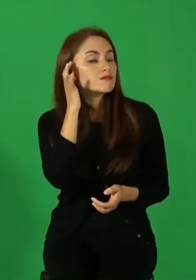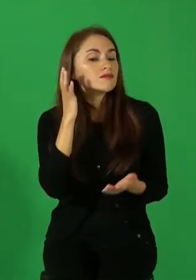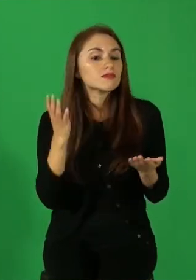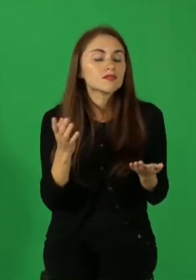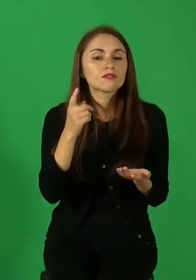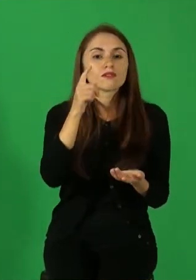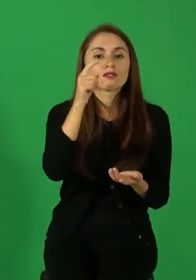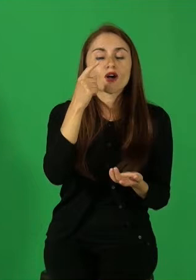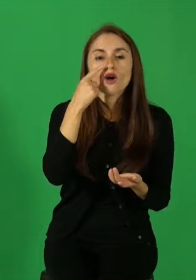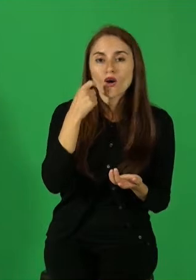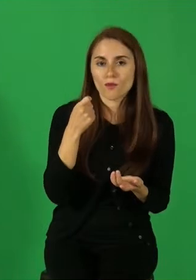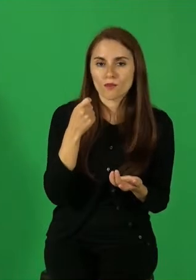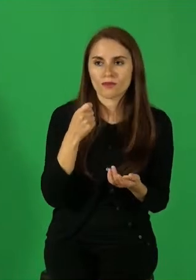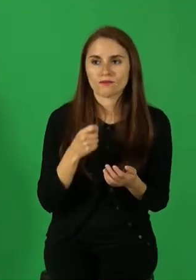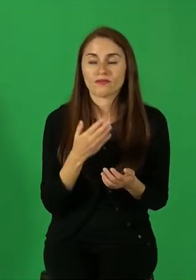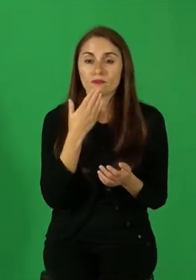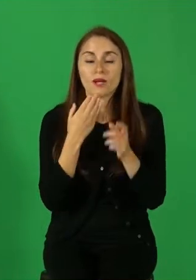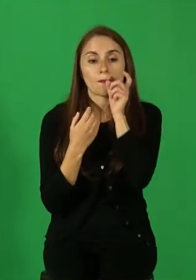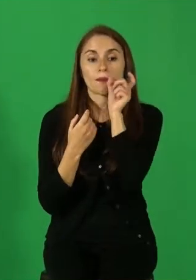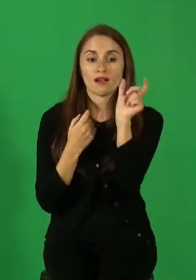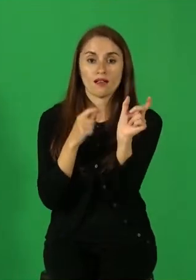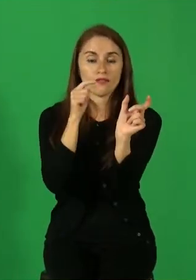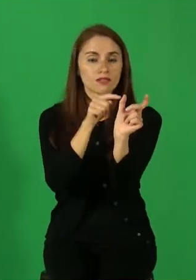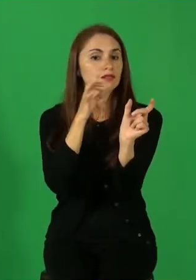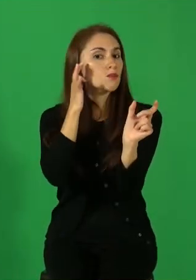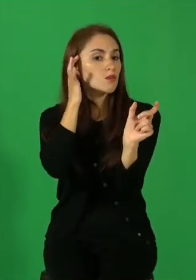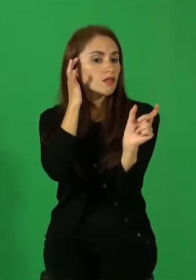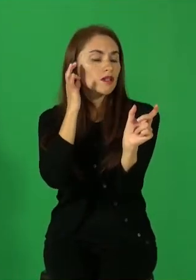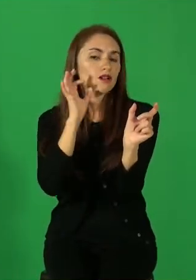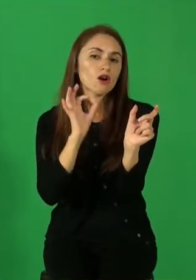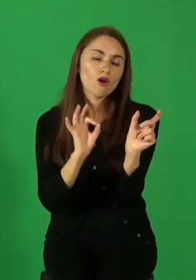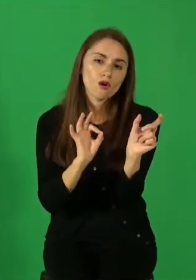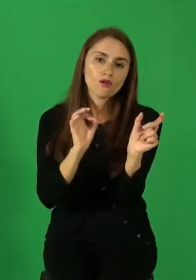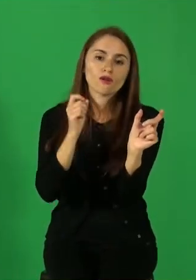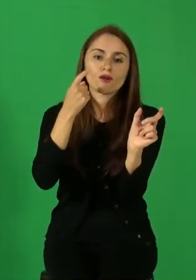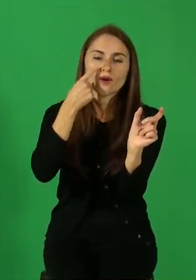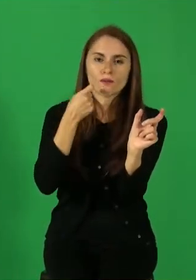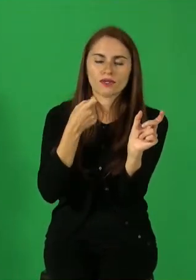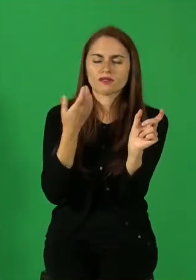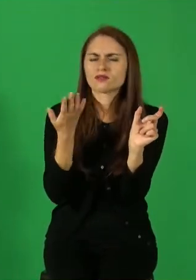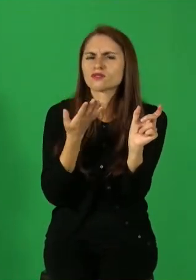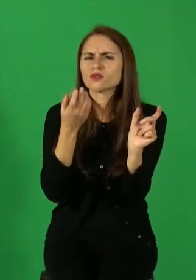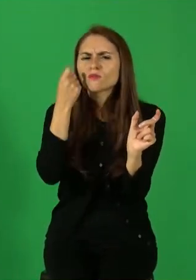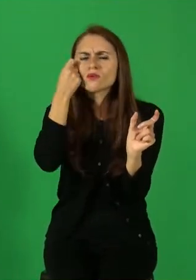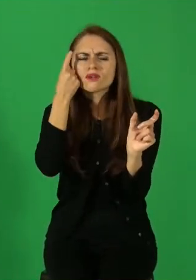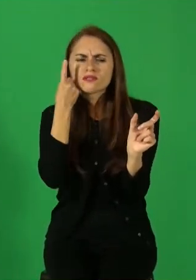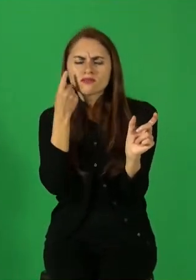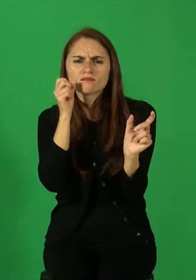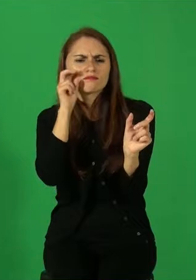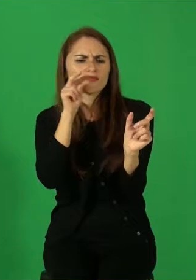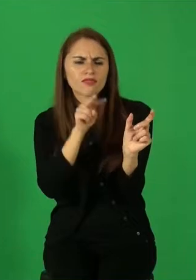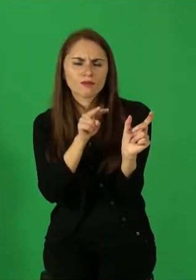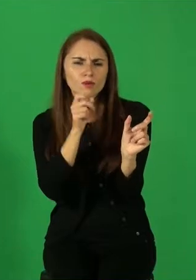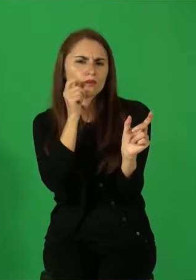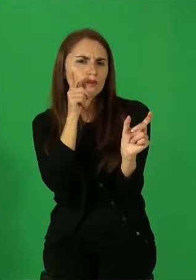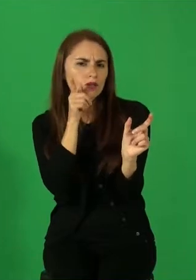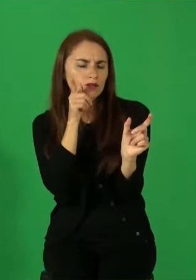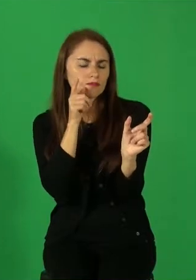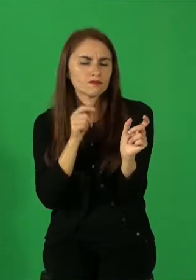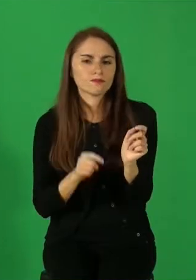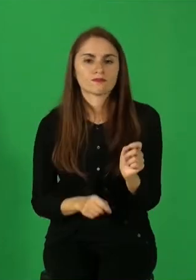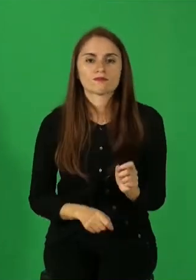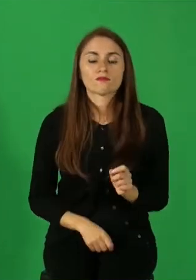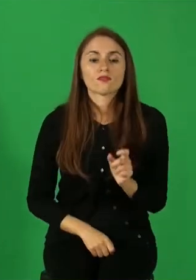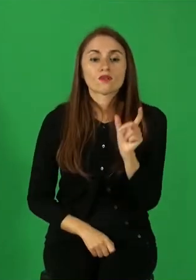o masculino. Ahora, ¿qué elementos pueden conformar en este caso el sujeto?